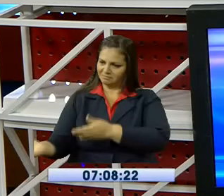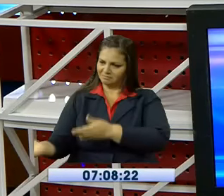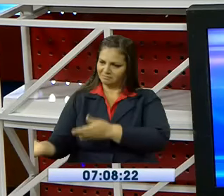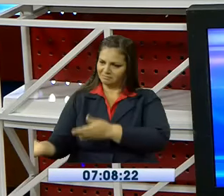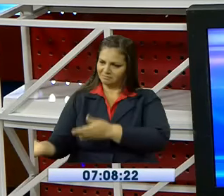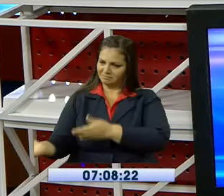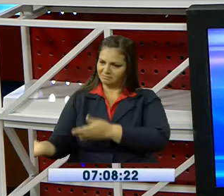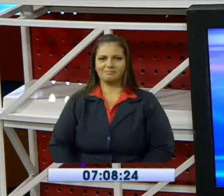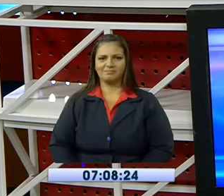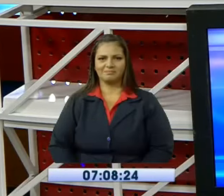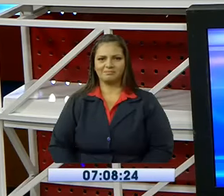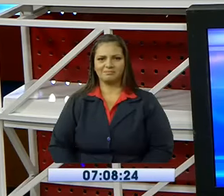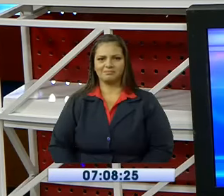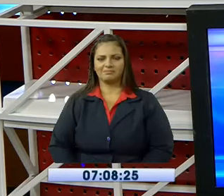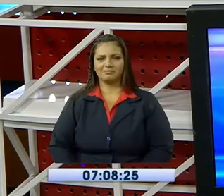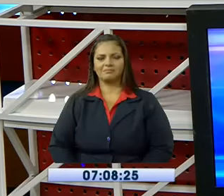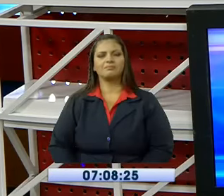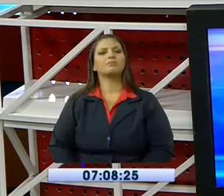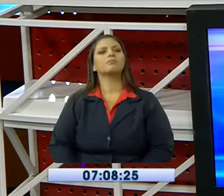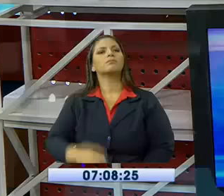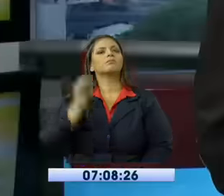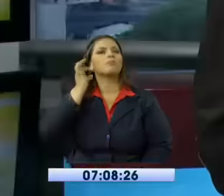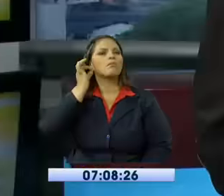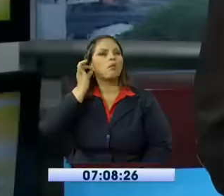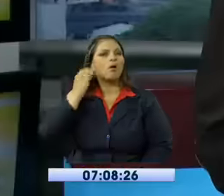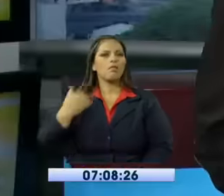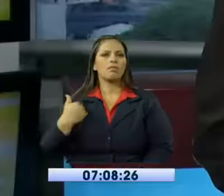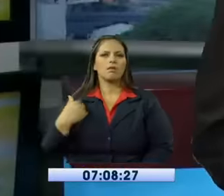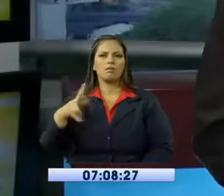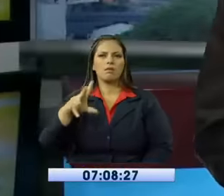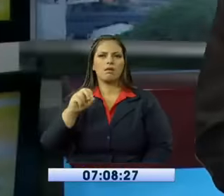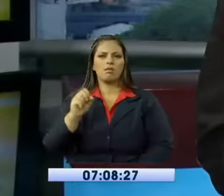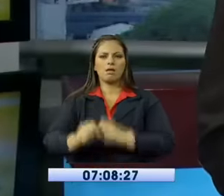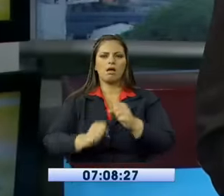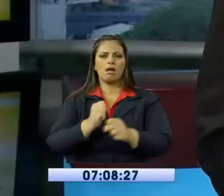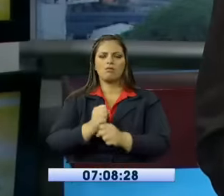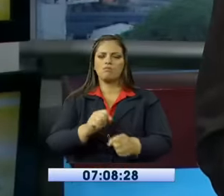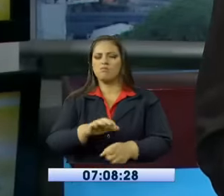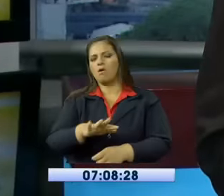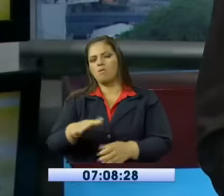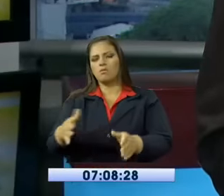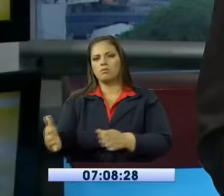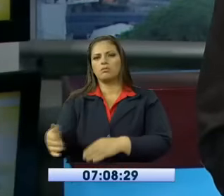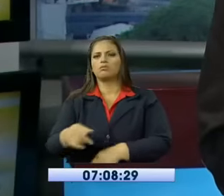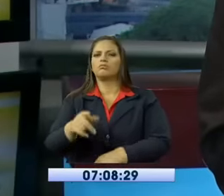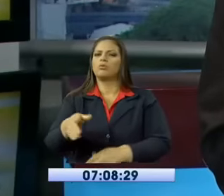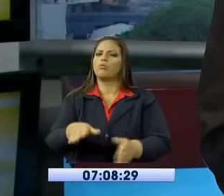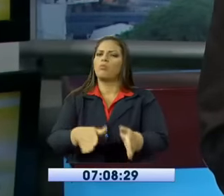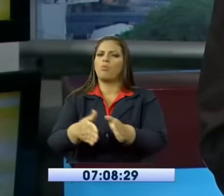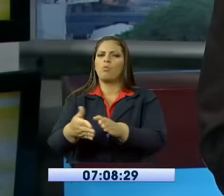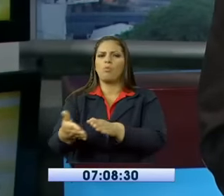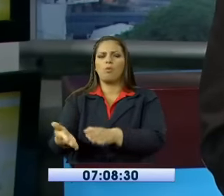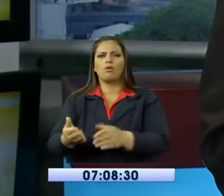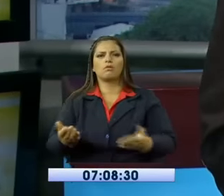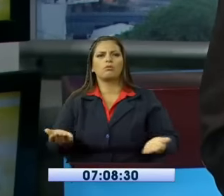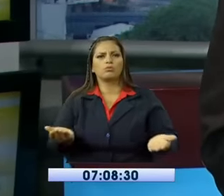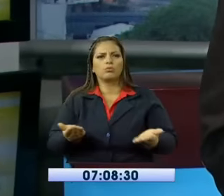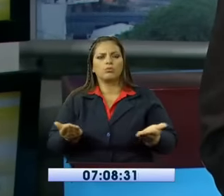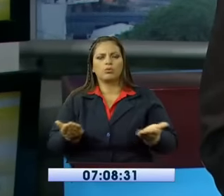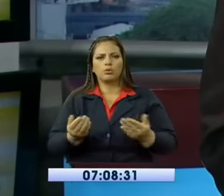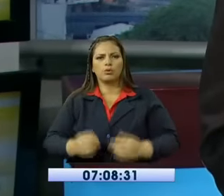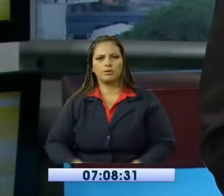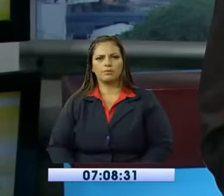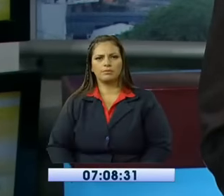Eso. Una mujer de aproximadamente 30 años fue encontrada sin vida en una poza de agua en el recinto La